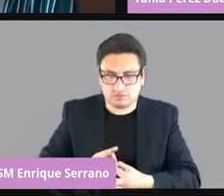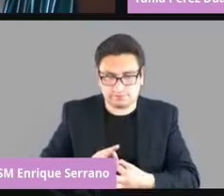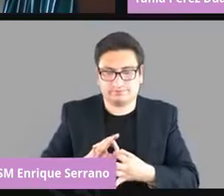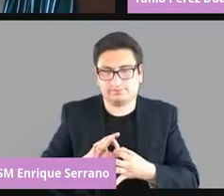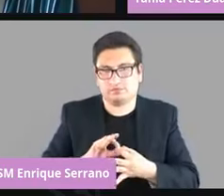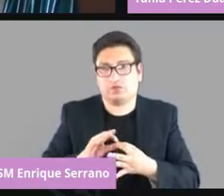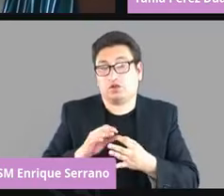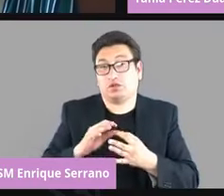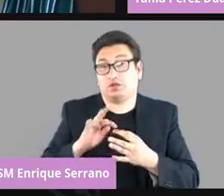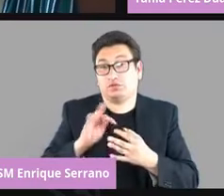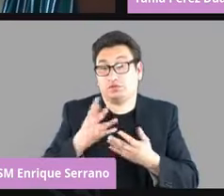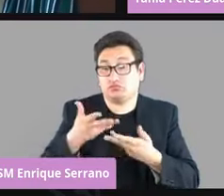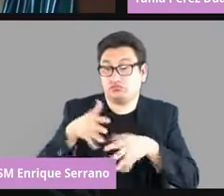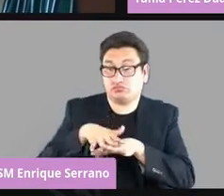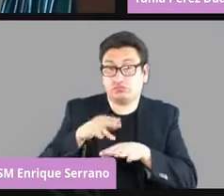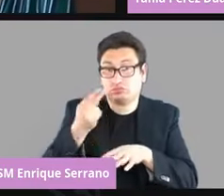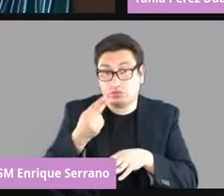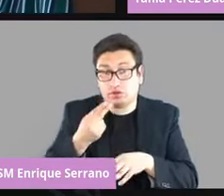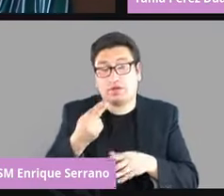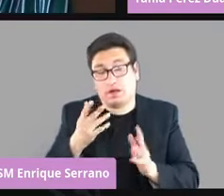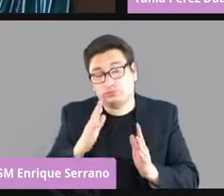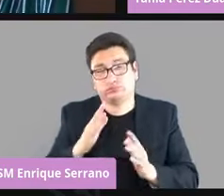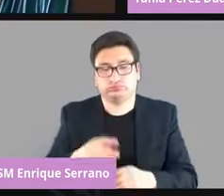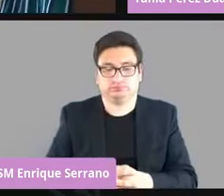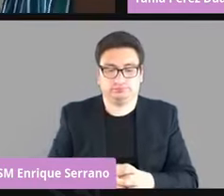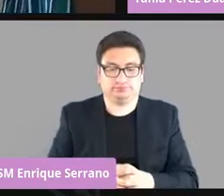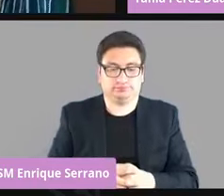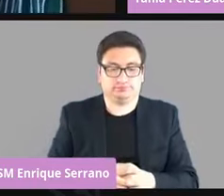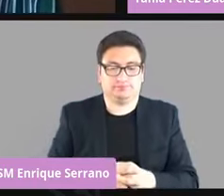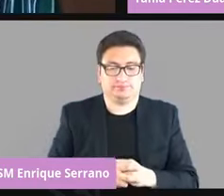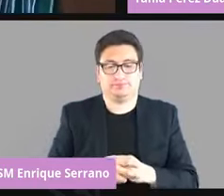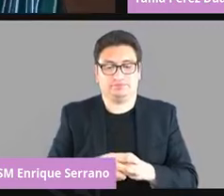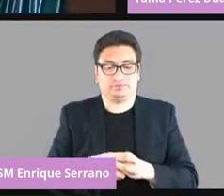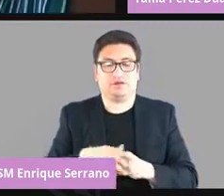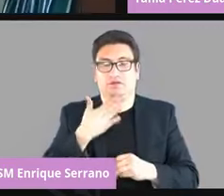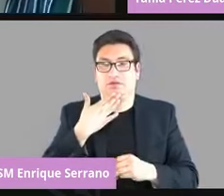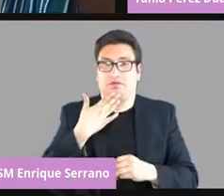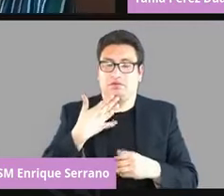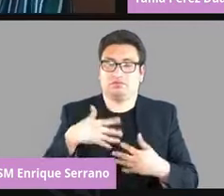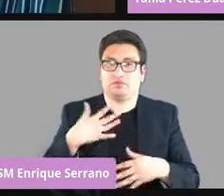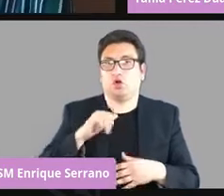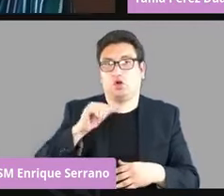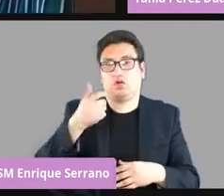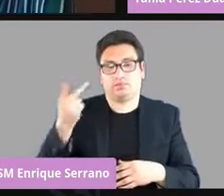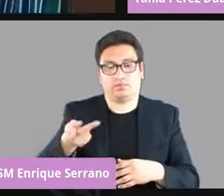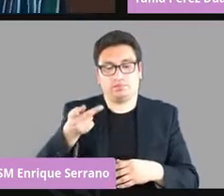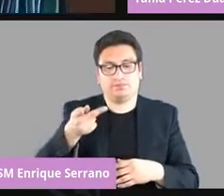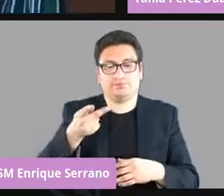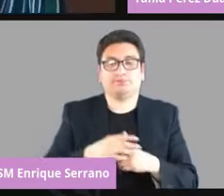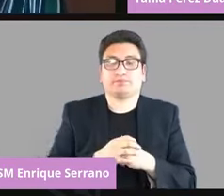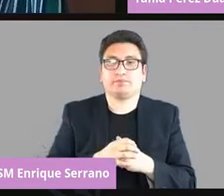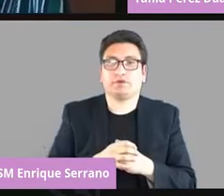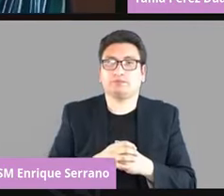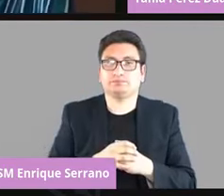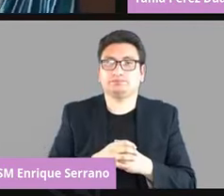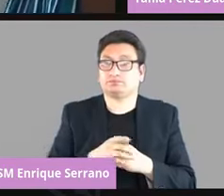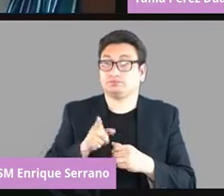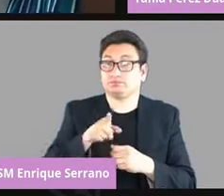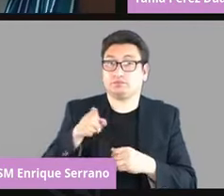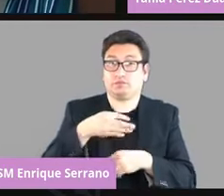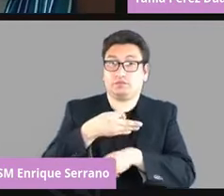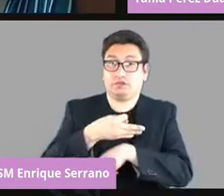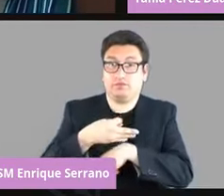que existen como tal. ¡Qué tremendo, qué tremendo! La siguiente pregunta es, ¿cuál es el papel de la familia ante